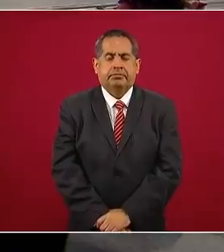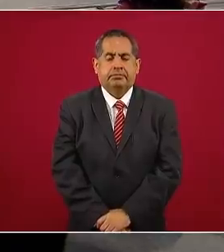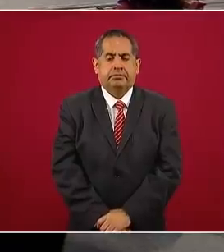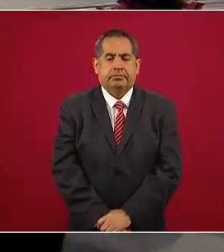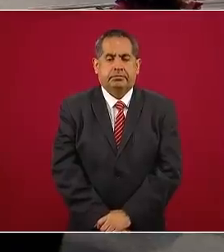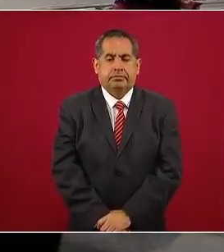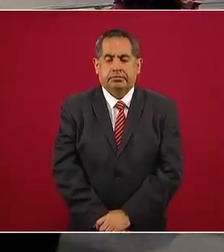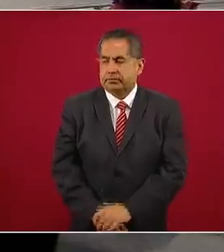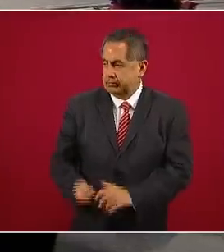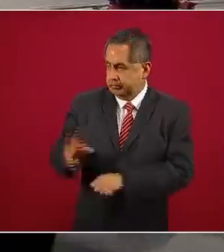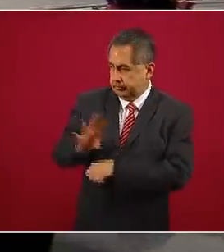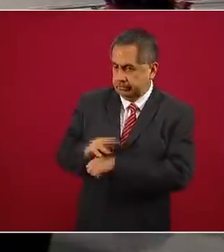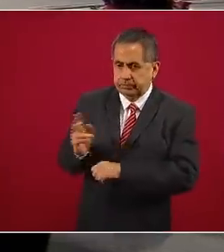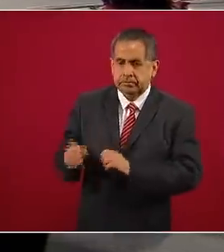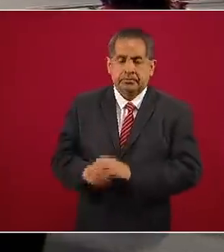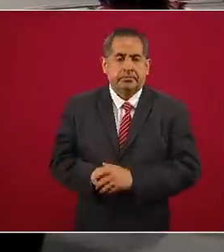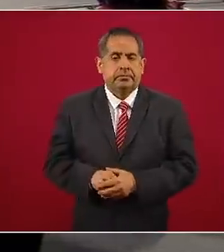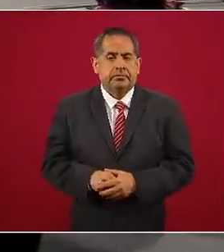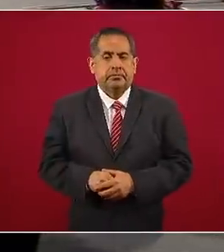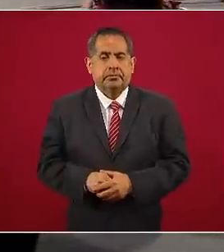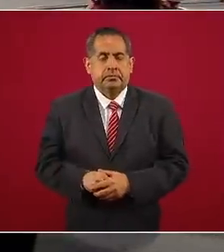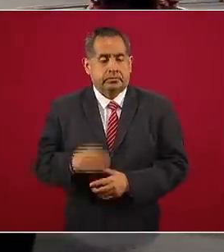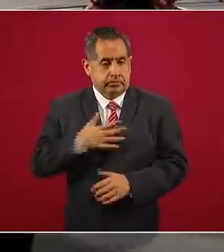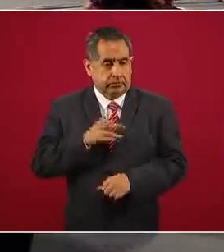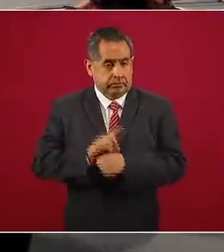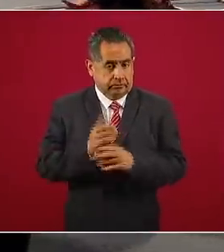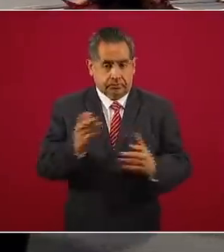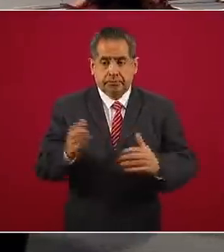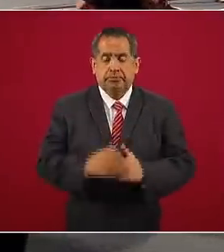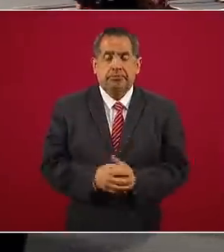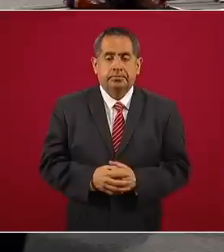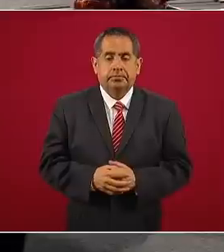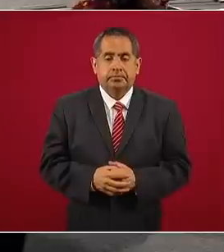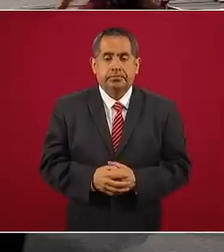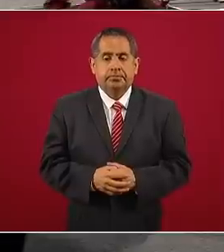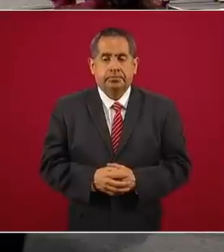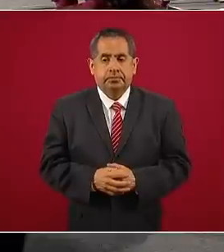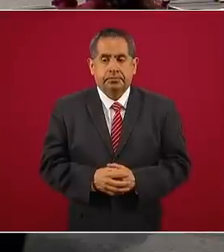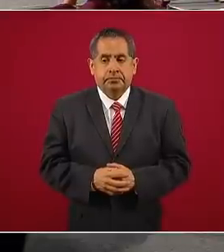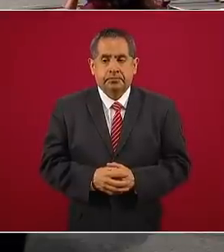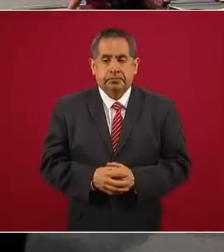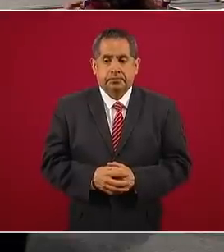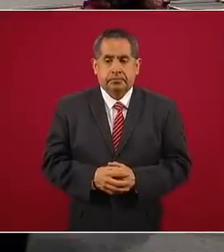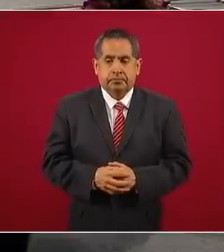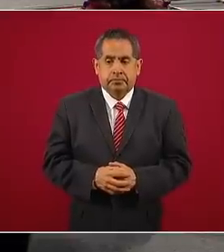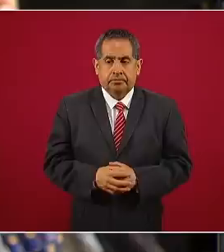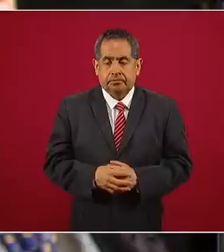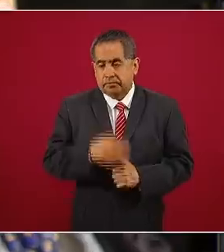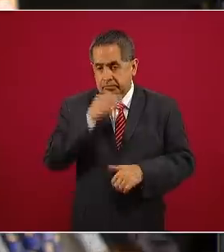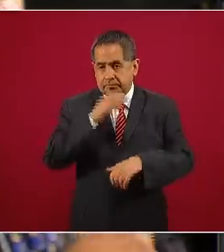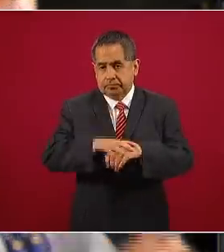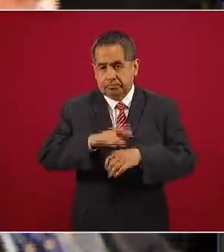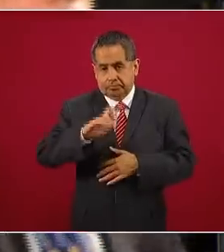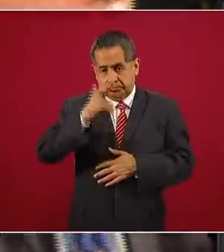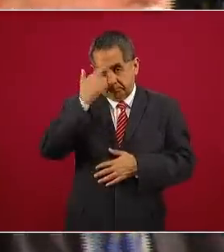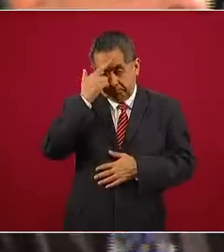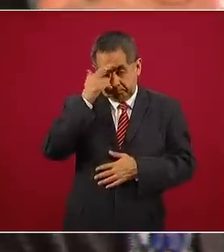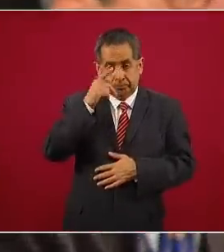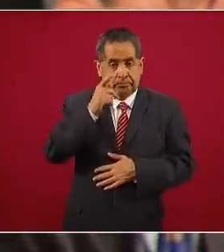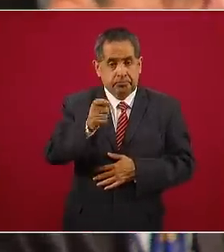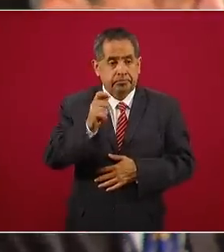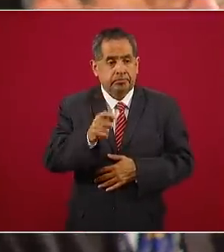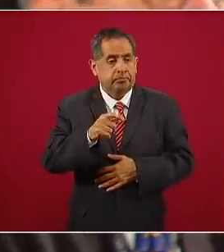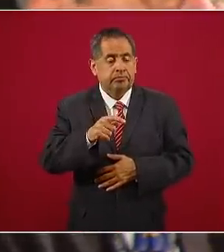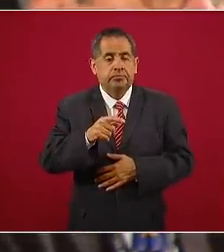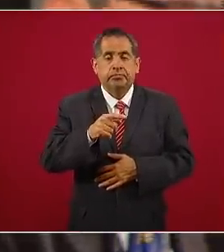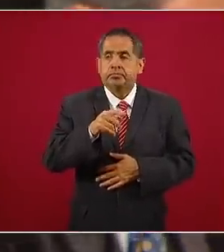con su permiso irving muy buenos días recordar que la solicitud